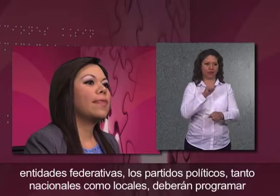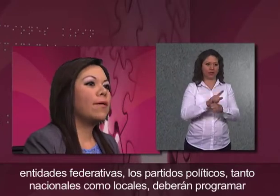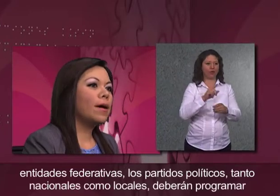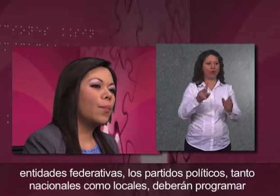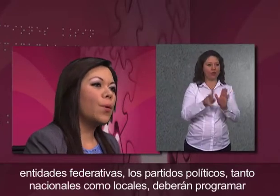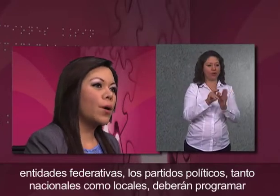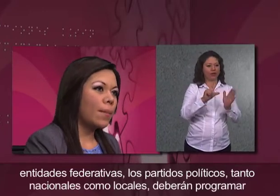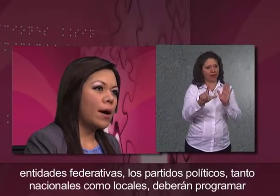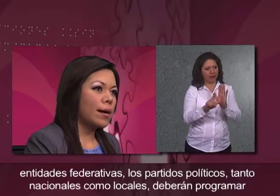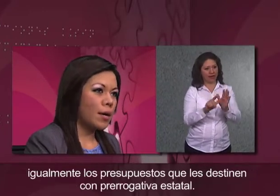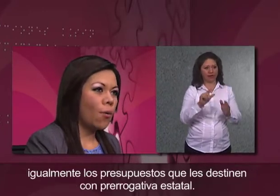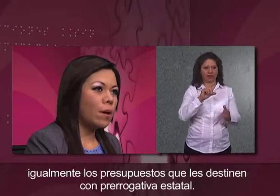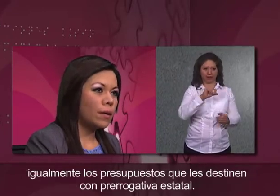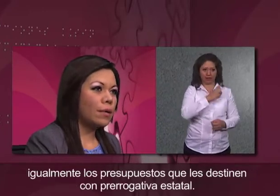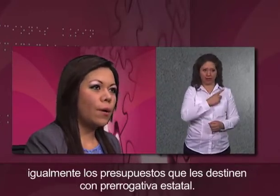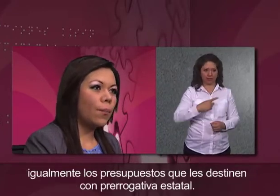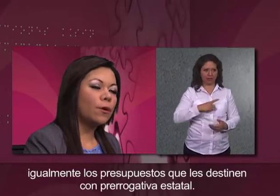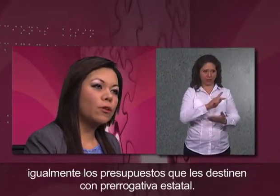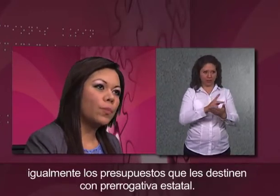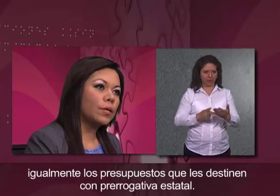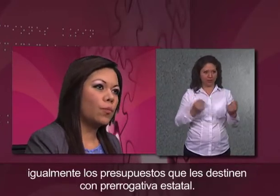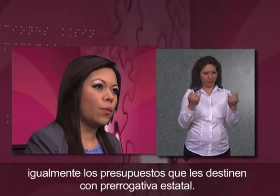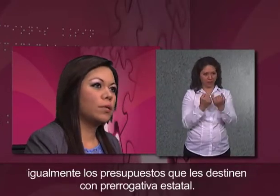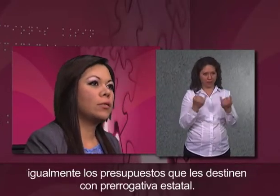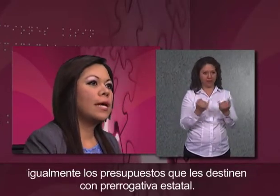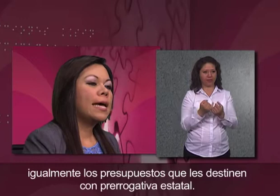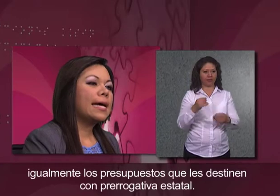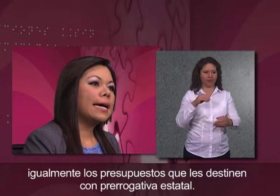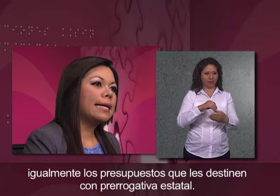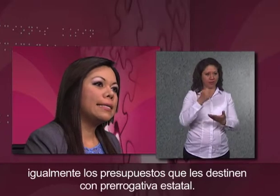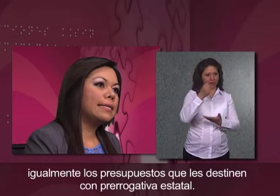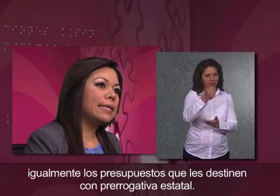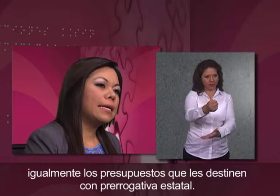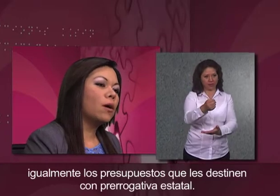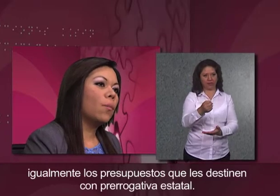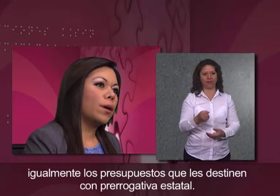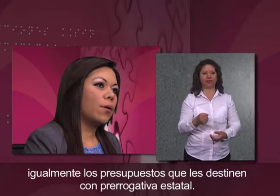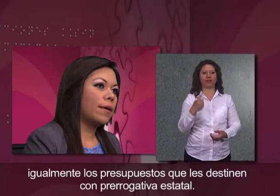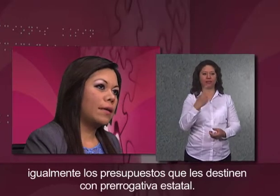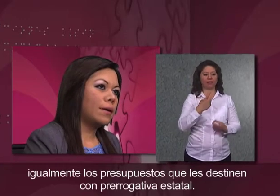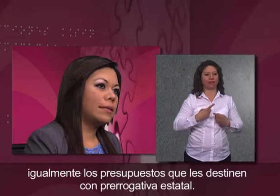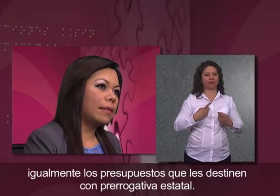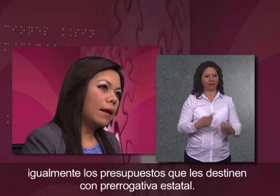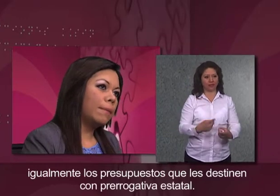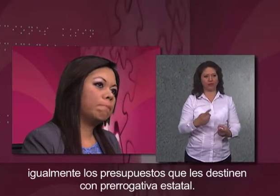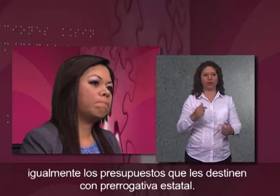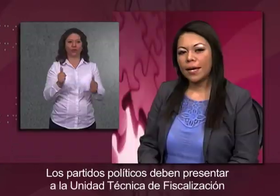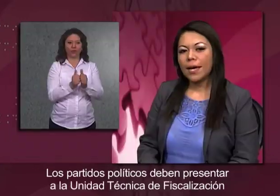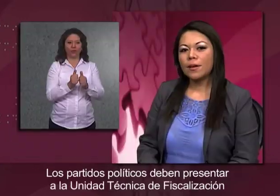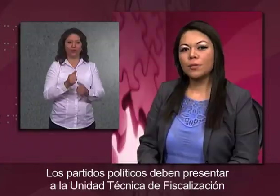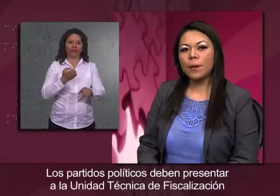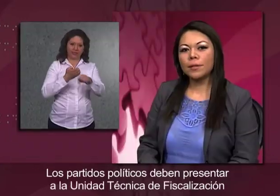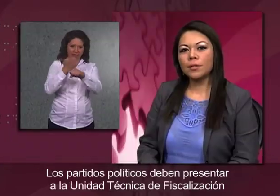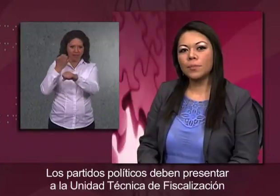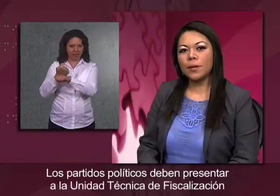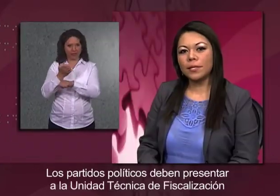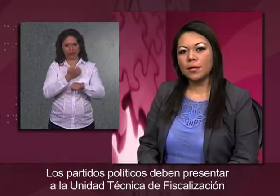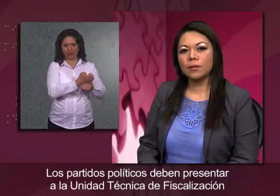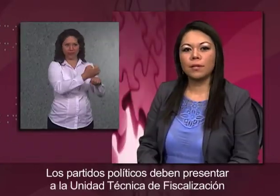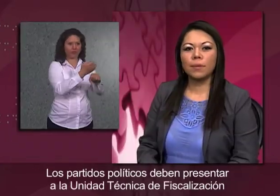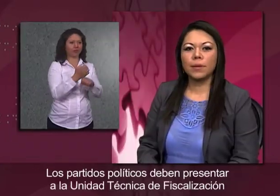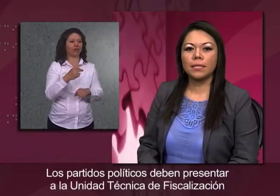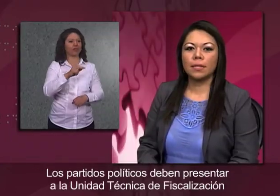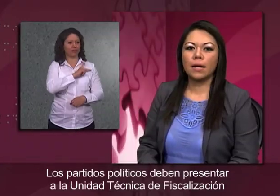deberán programar igualmente los presupuestos que les destinen con prerrogativa estatal los partidos